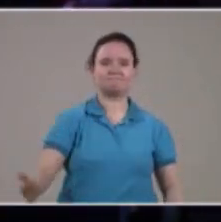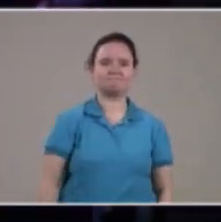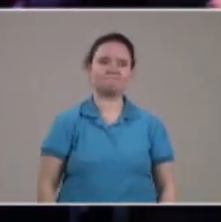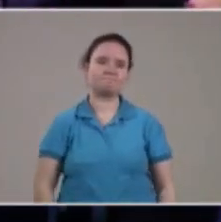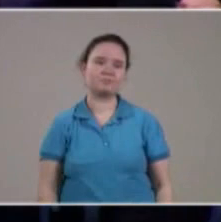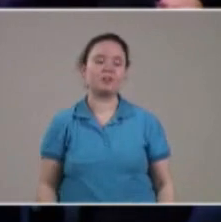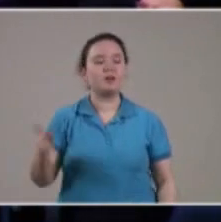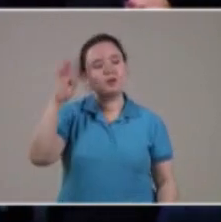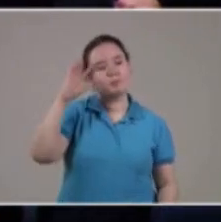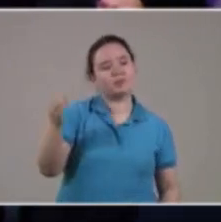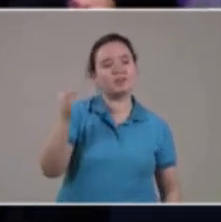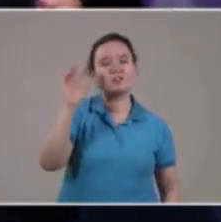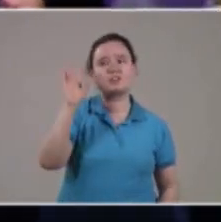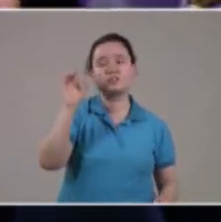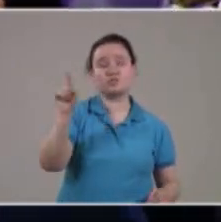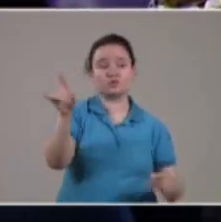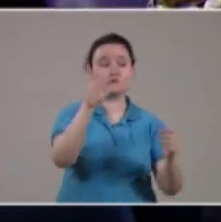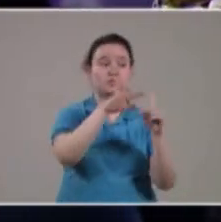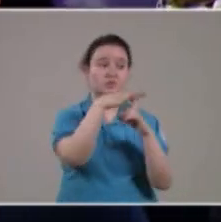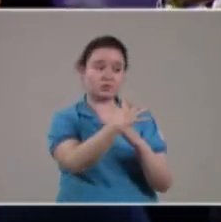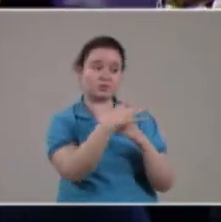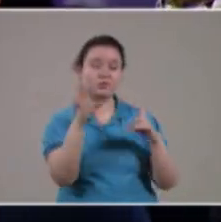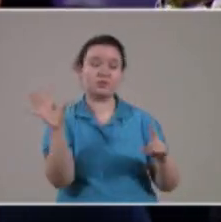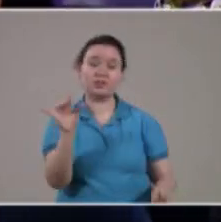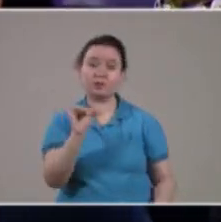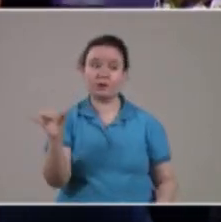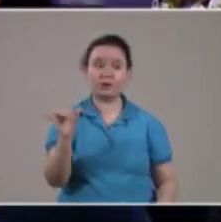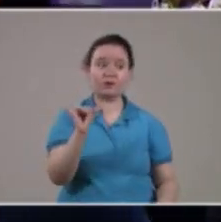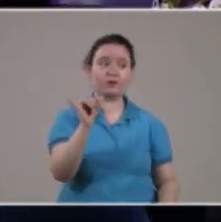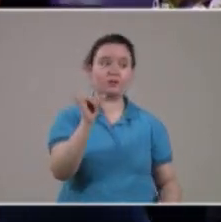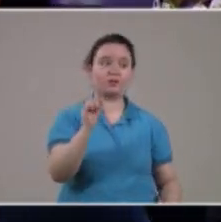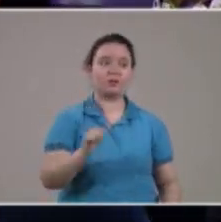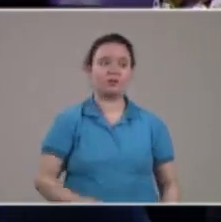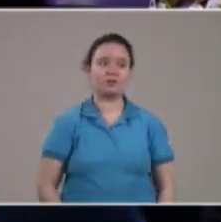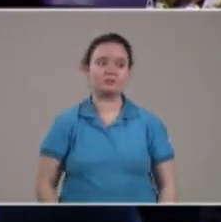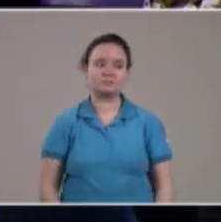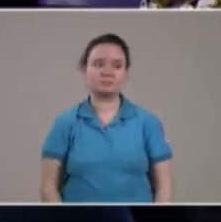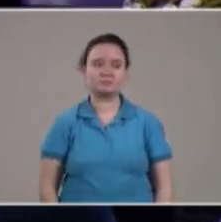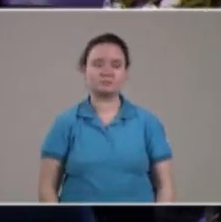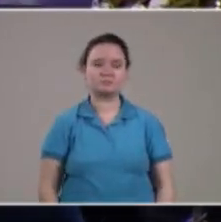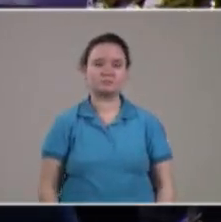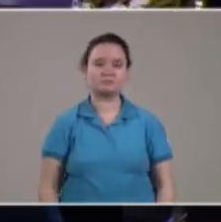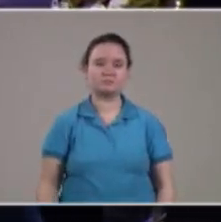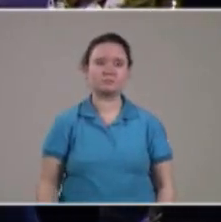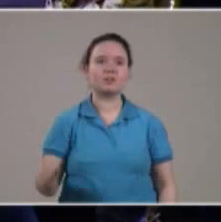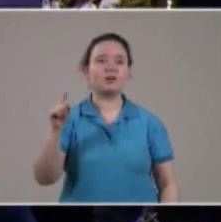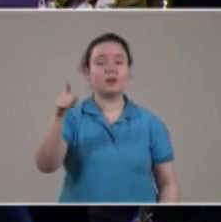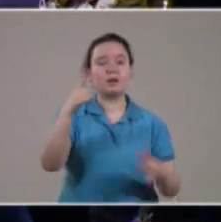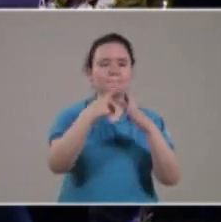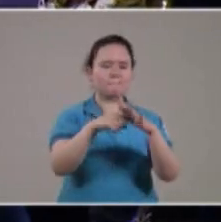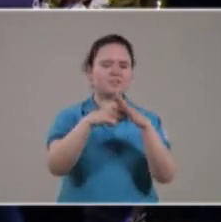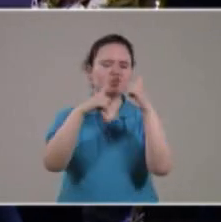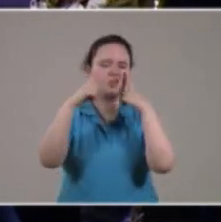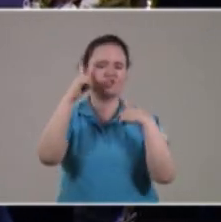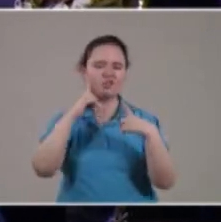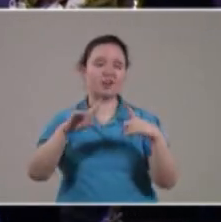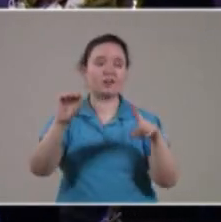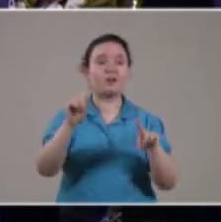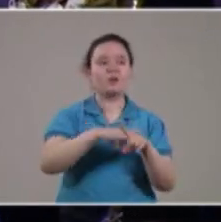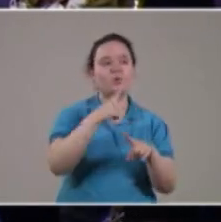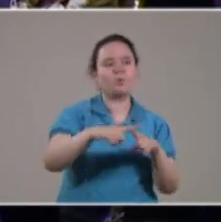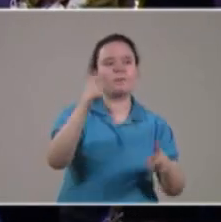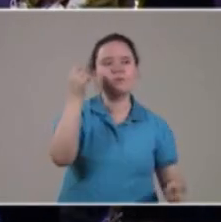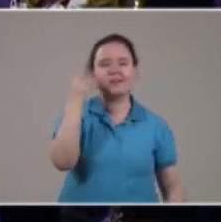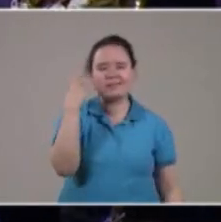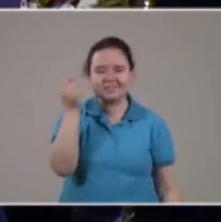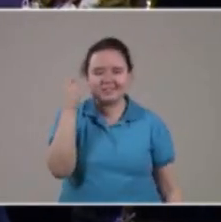Porque su condición del corazón era como la de un niño. Y entonces Él empezó a llorar cuando recapacitó, porque